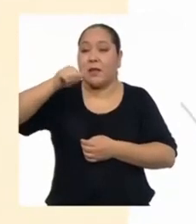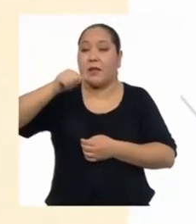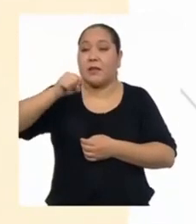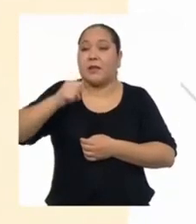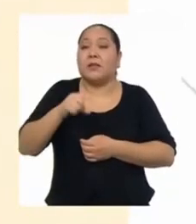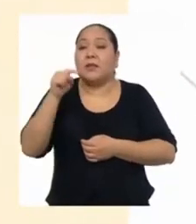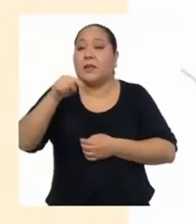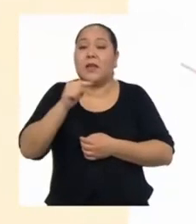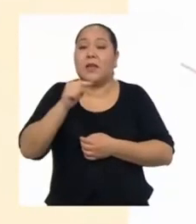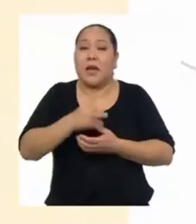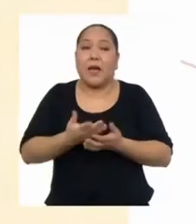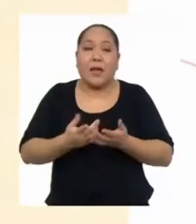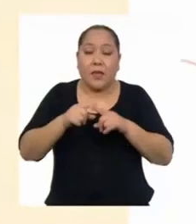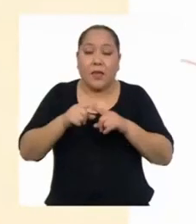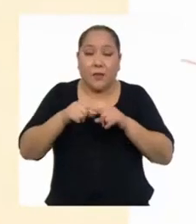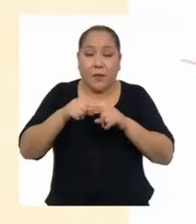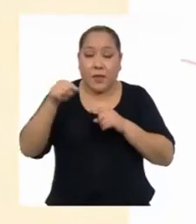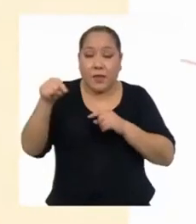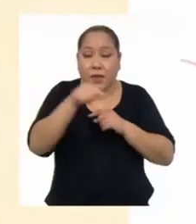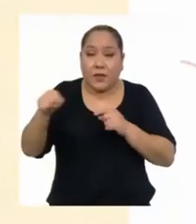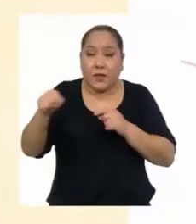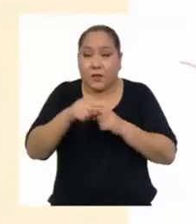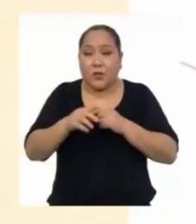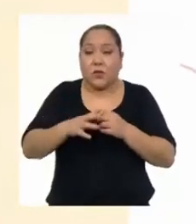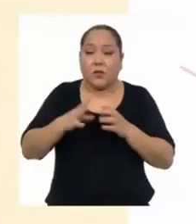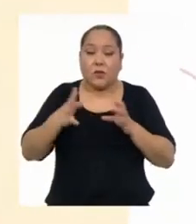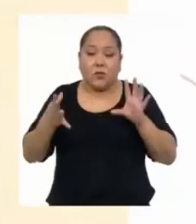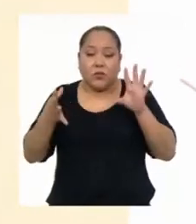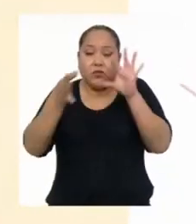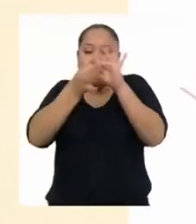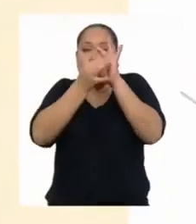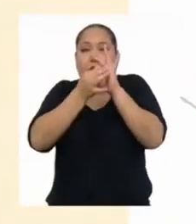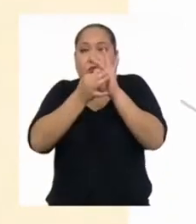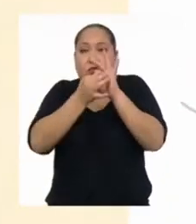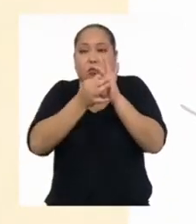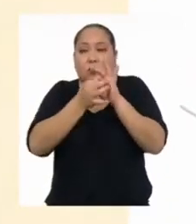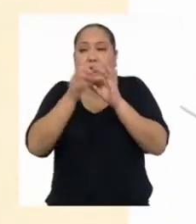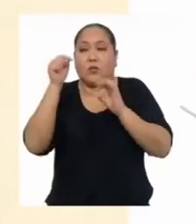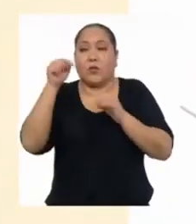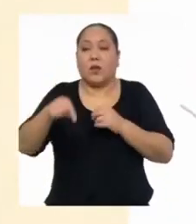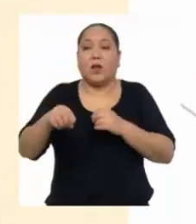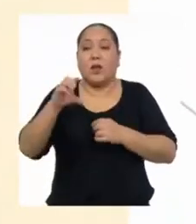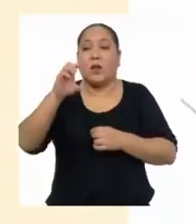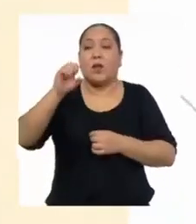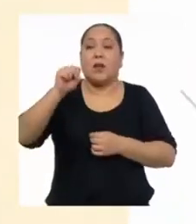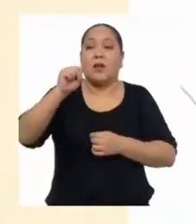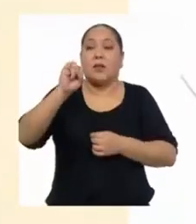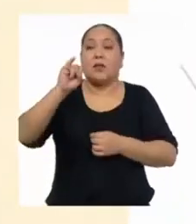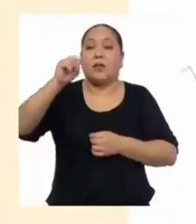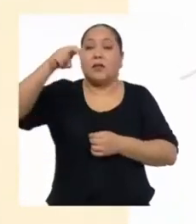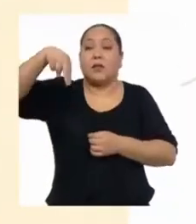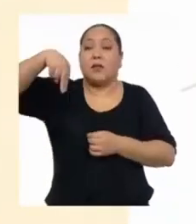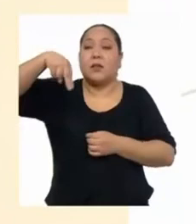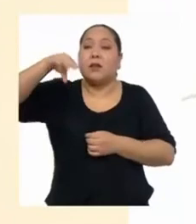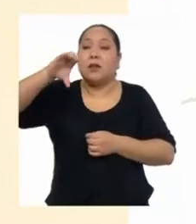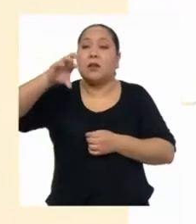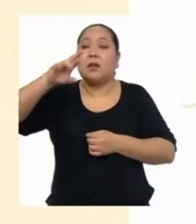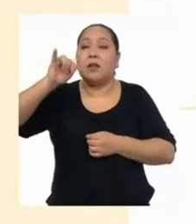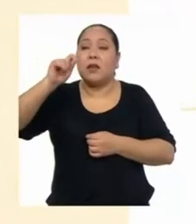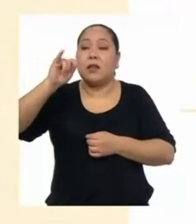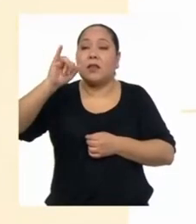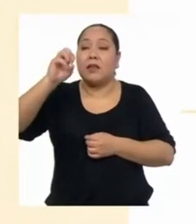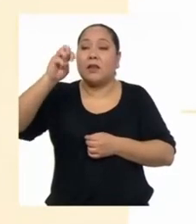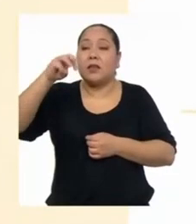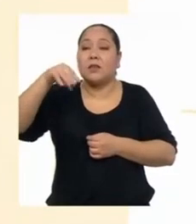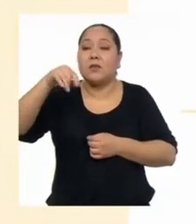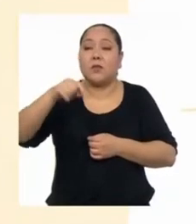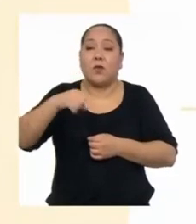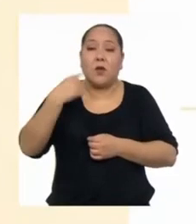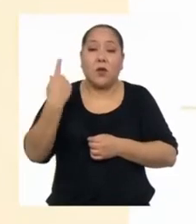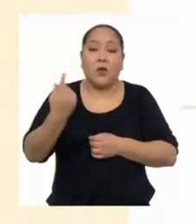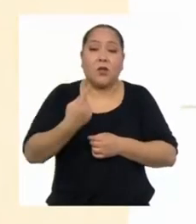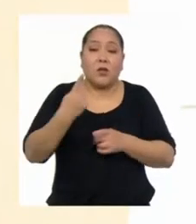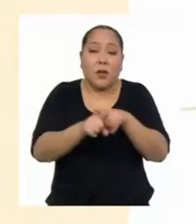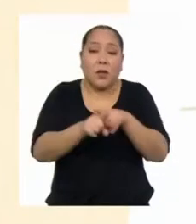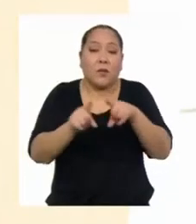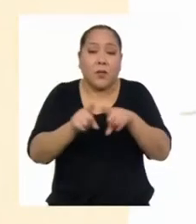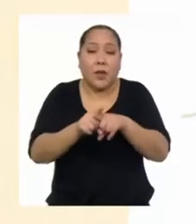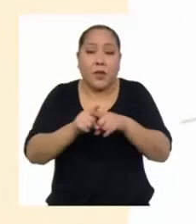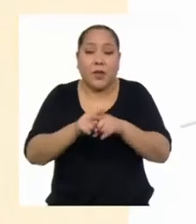un intercambio, una fusión, el sincretismo, tanto en lo religioso como en lo